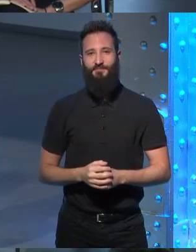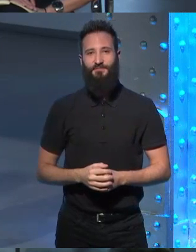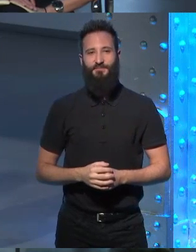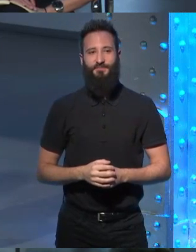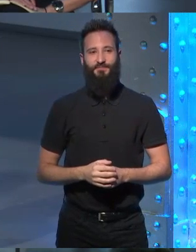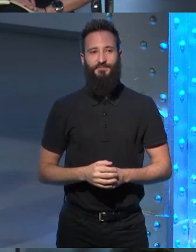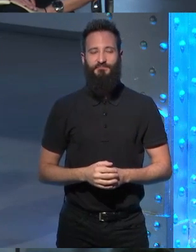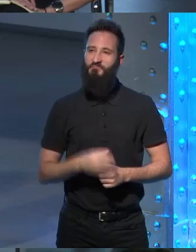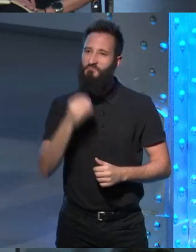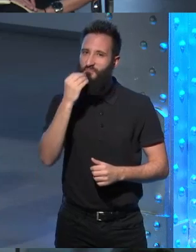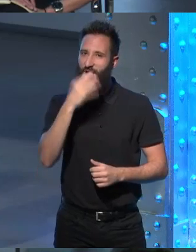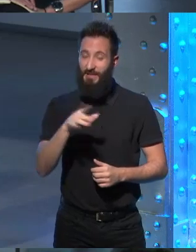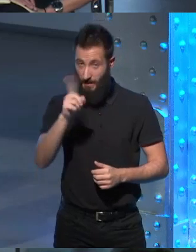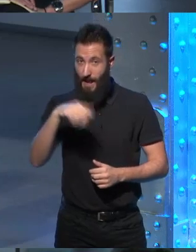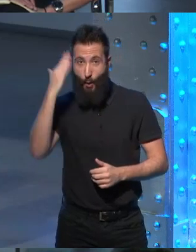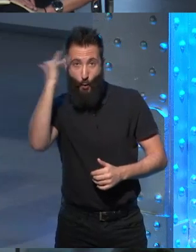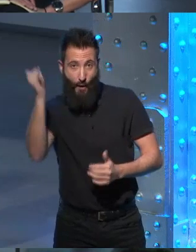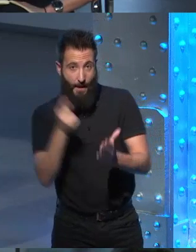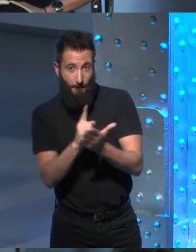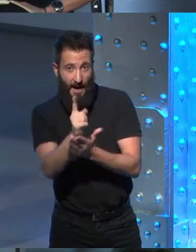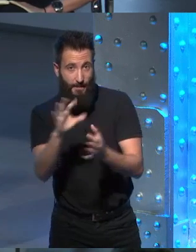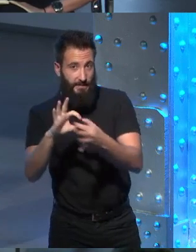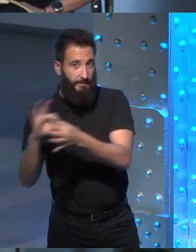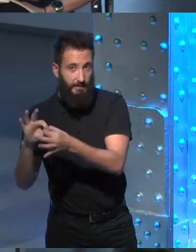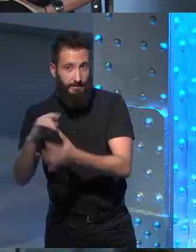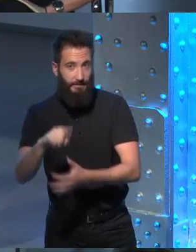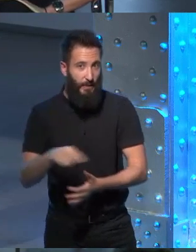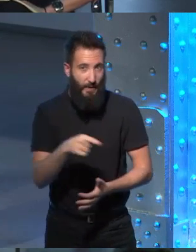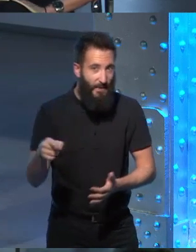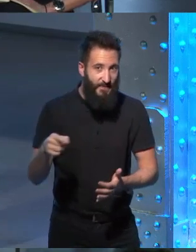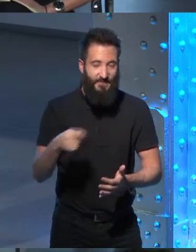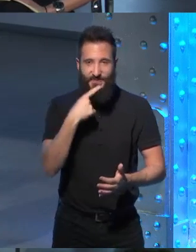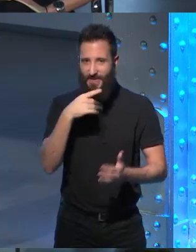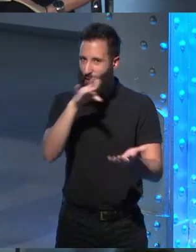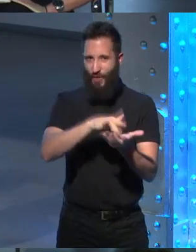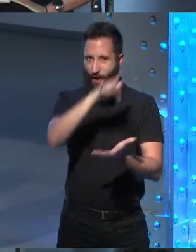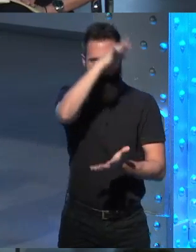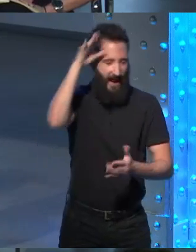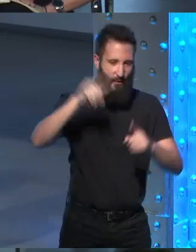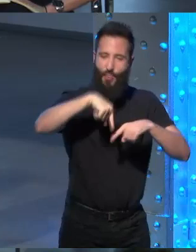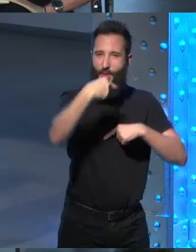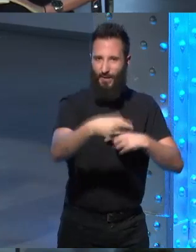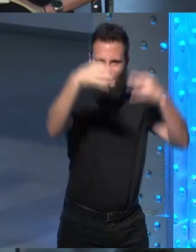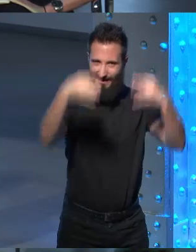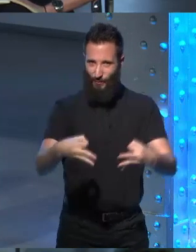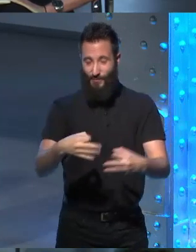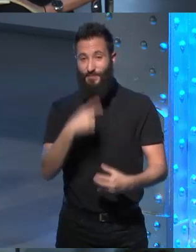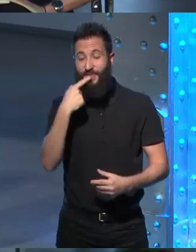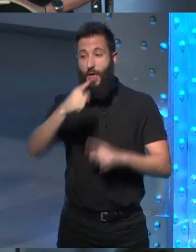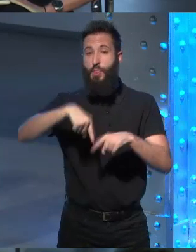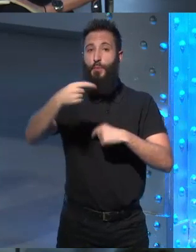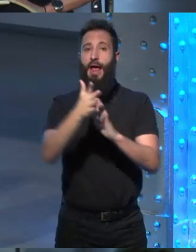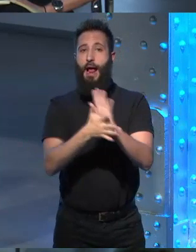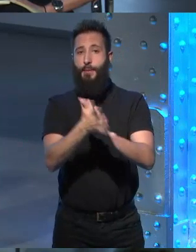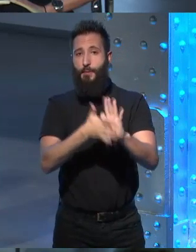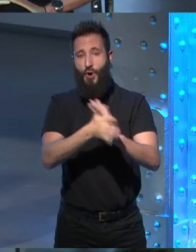verano. YMaps con la biblioteca Sí, nacional. mejor no. No, sí, no nos callamos. No más Después del concreto. verano todavía va bien. Después hablaremos de la narrativa,